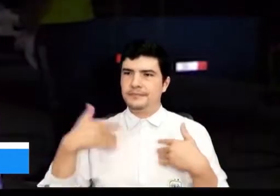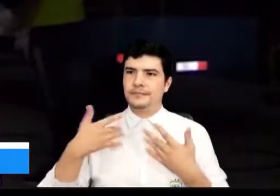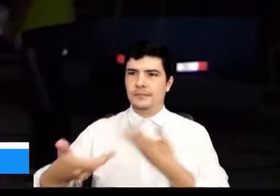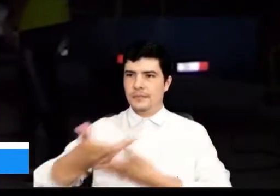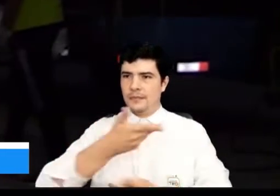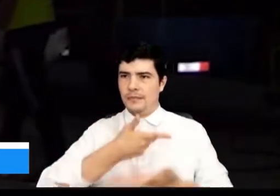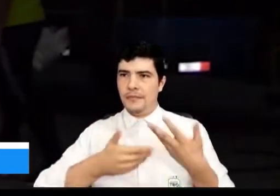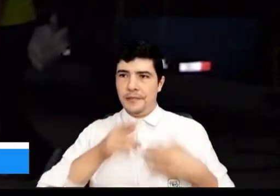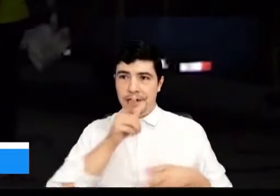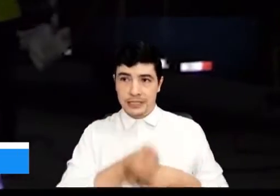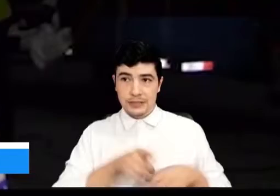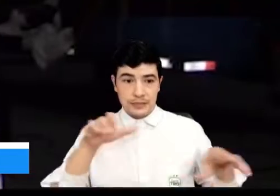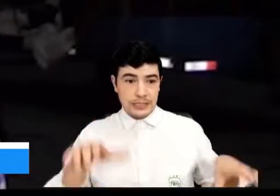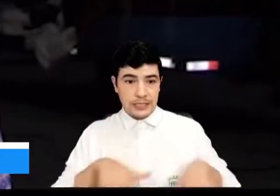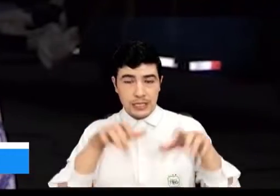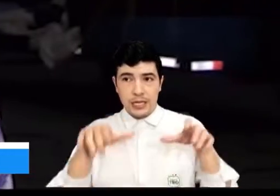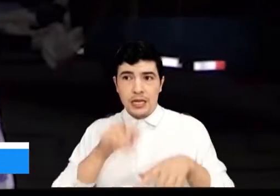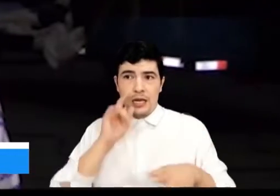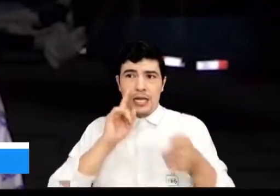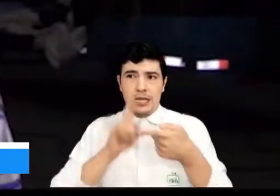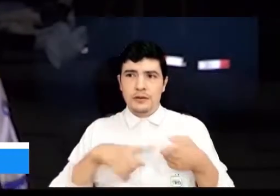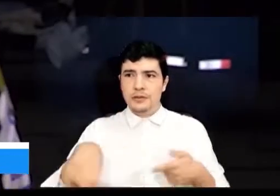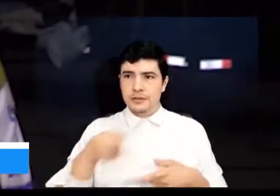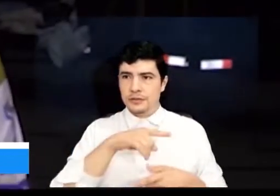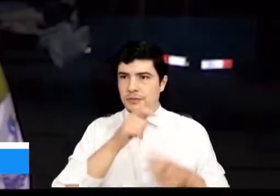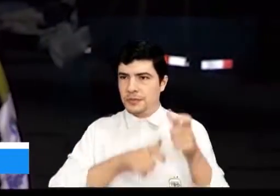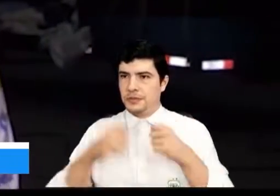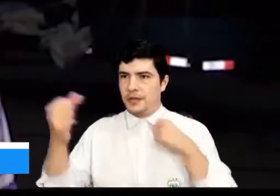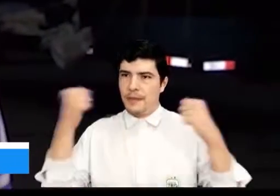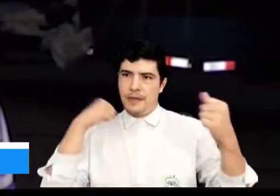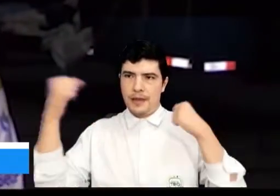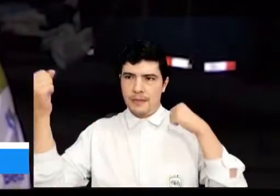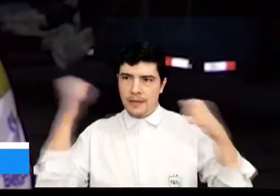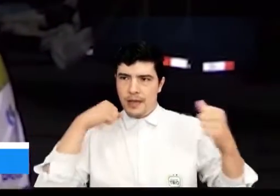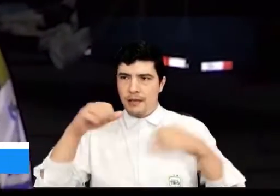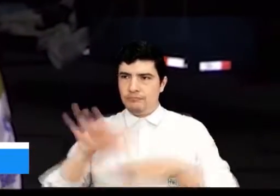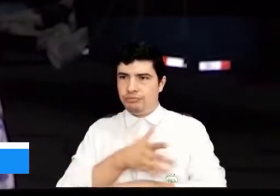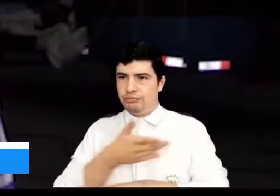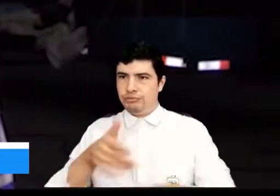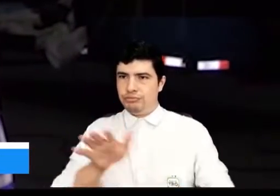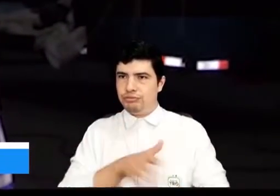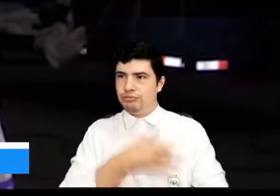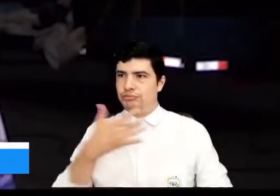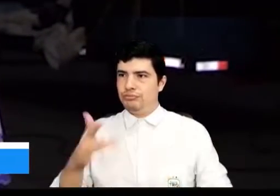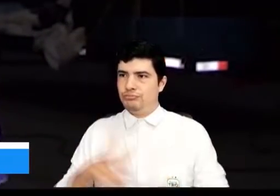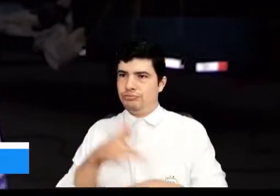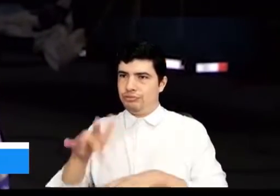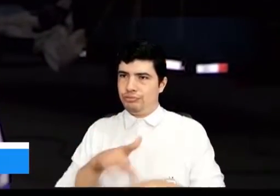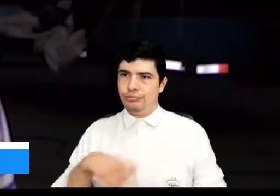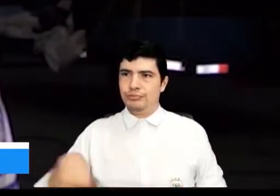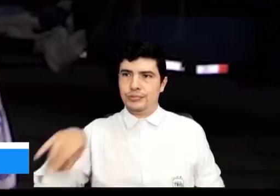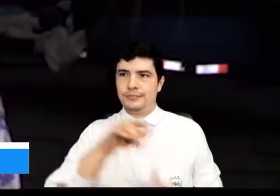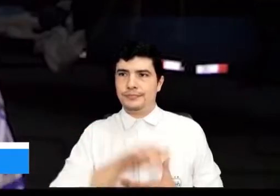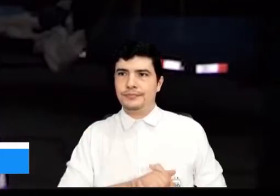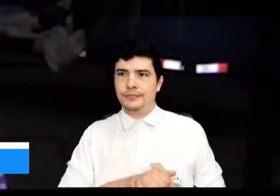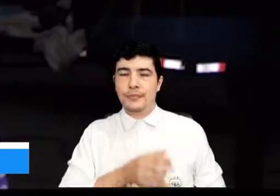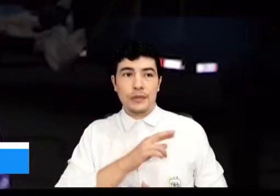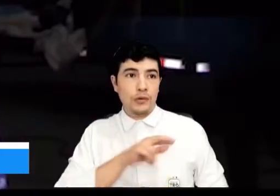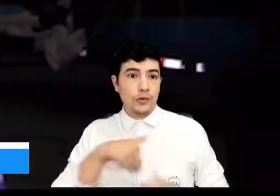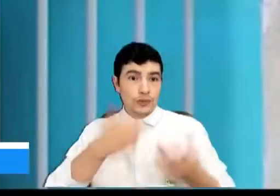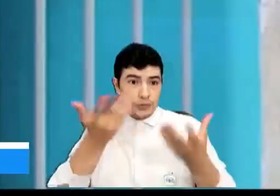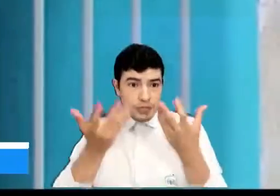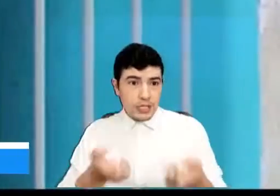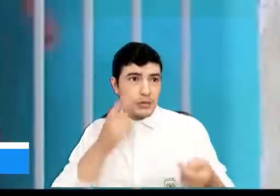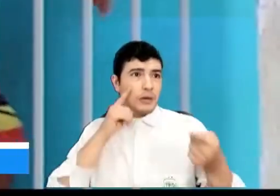gente nos acoja, que lleguen, que desde sus antejardines, desde su balcón, podamos hacer